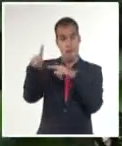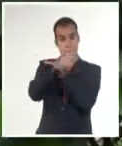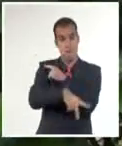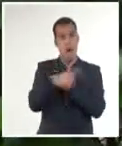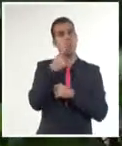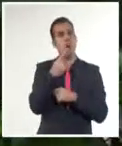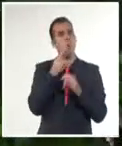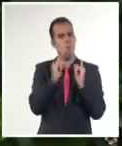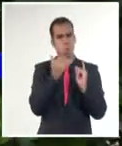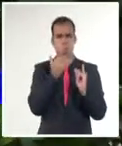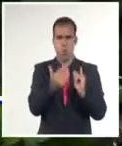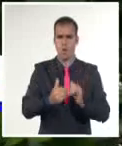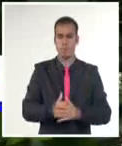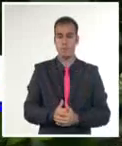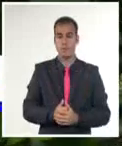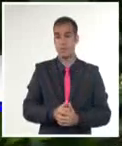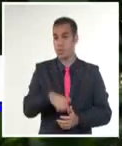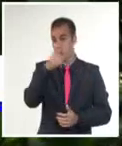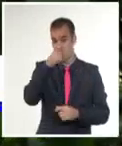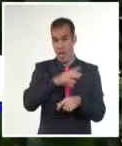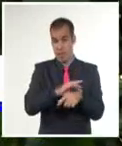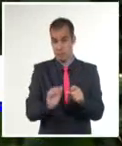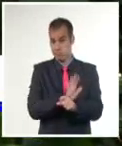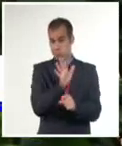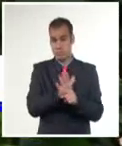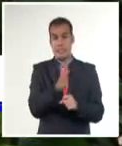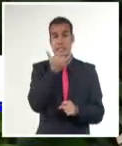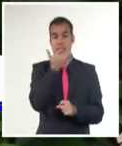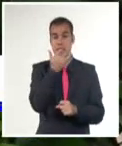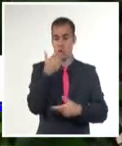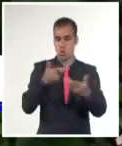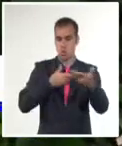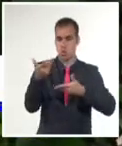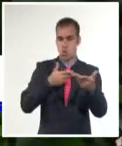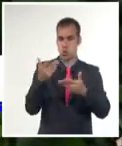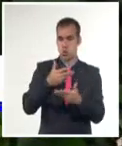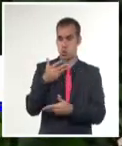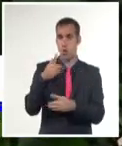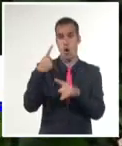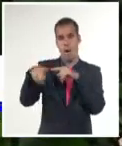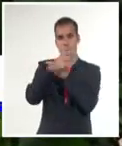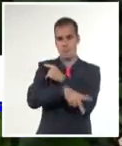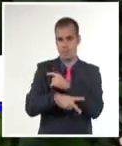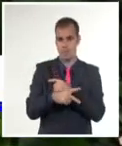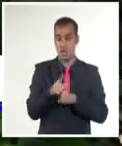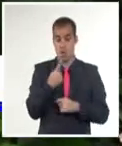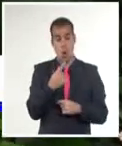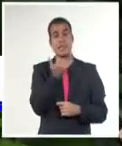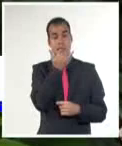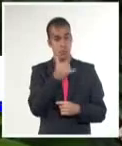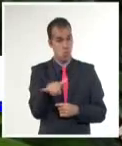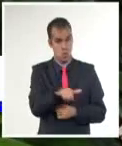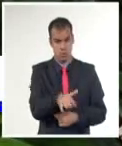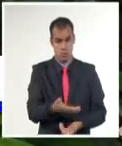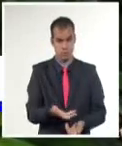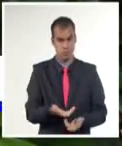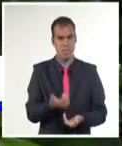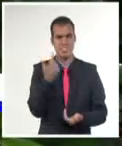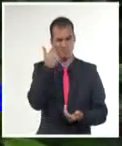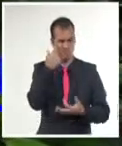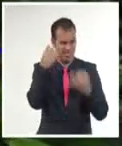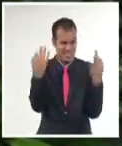Sin lugar a dudas, el tema de la pandemia ha afectado el comercio exterior y el país nuestro no ha estado exento de esa afectación. Lo hemos vivido en carne